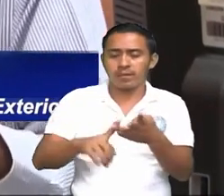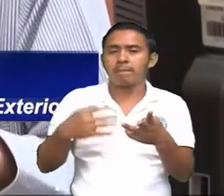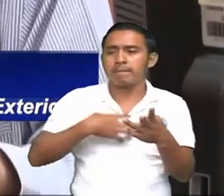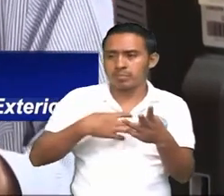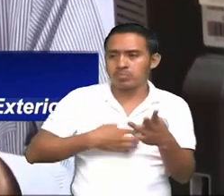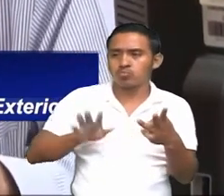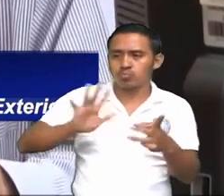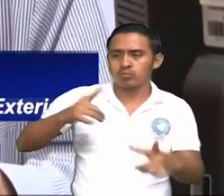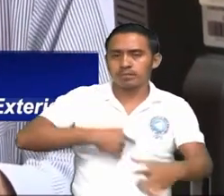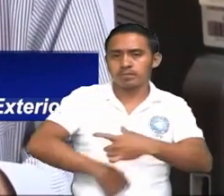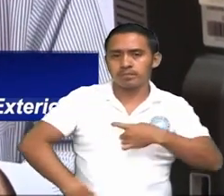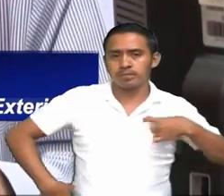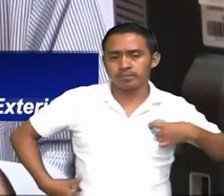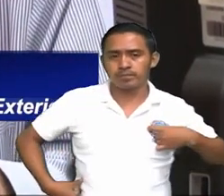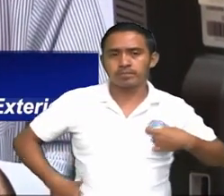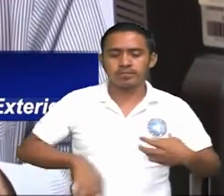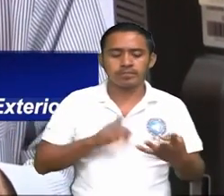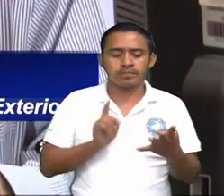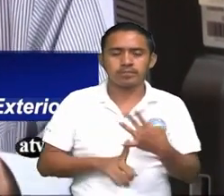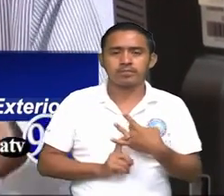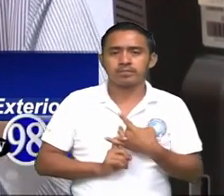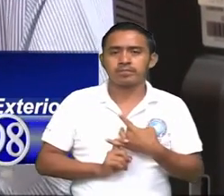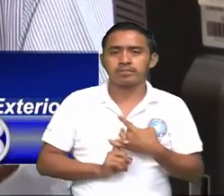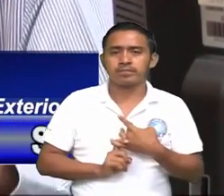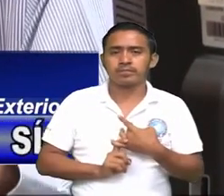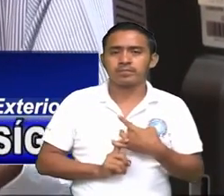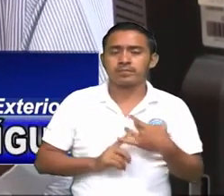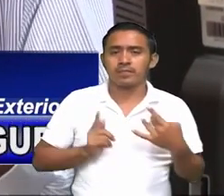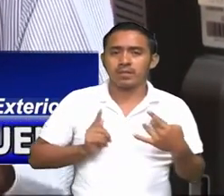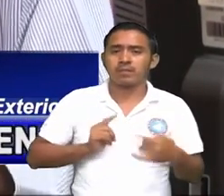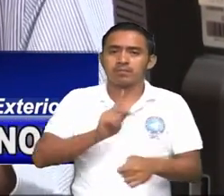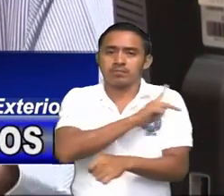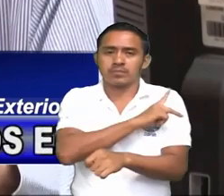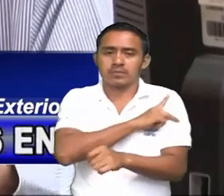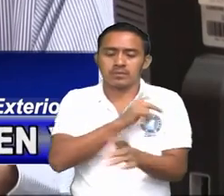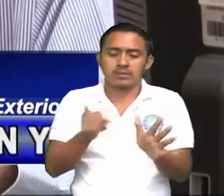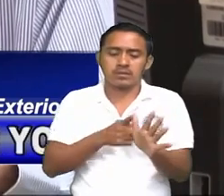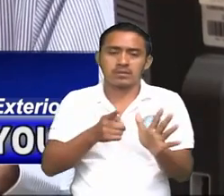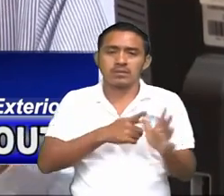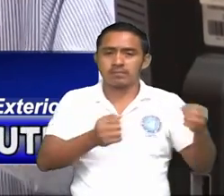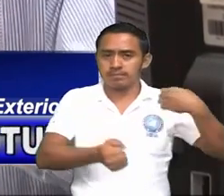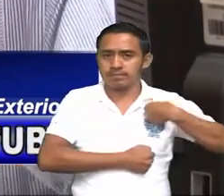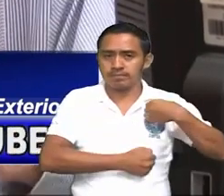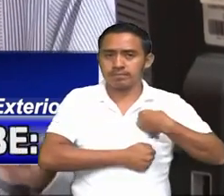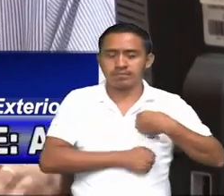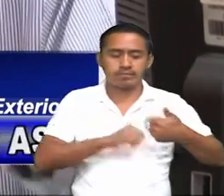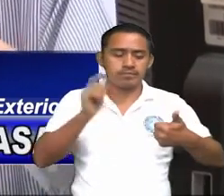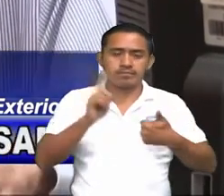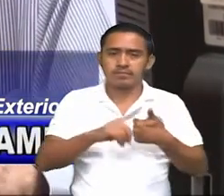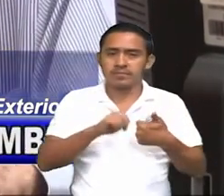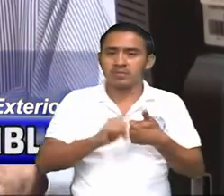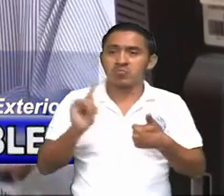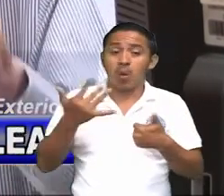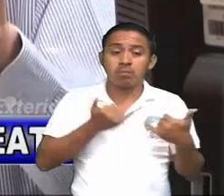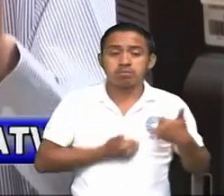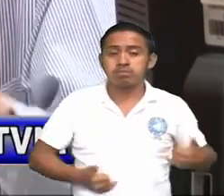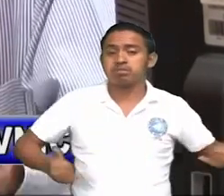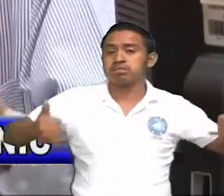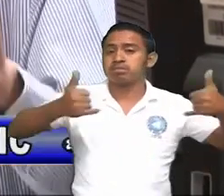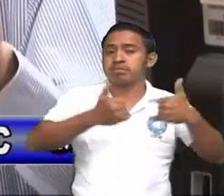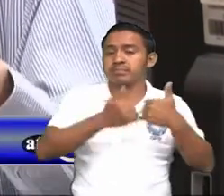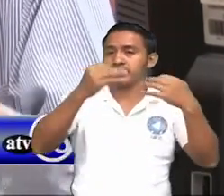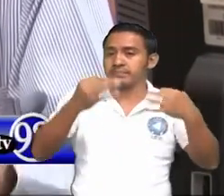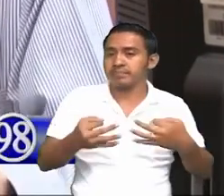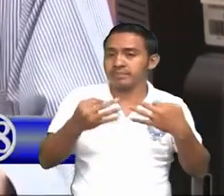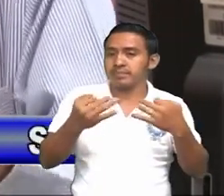presidente, tiene policía, tiene ejército. tiene todas las instituciones de